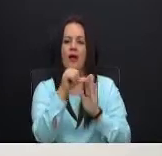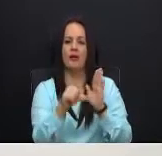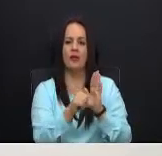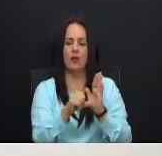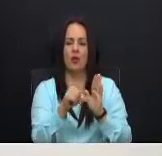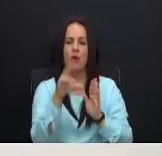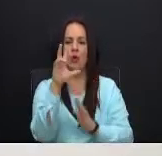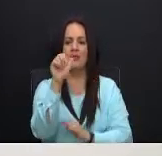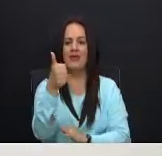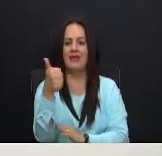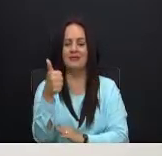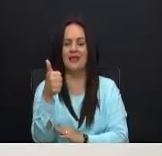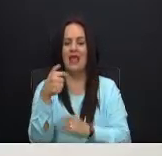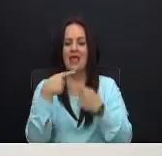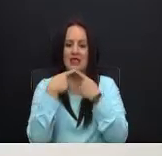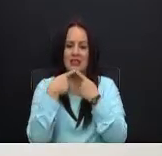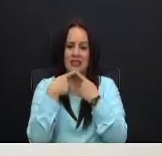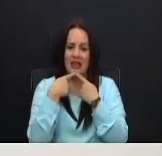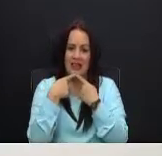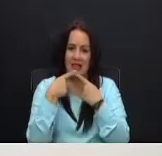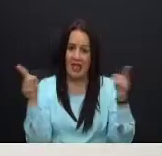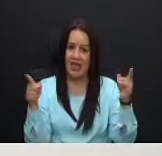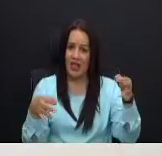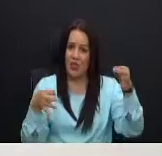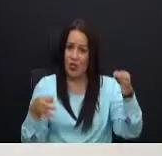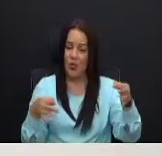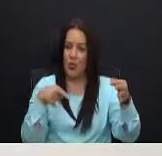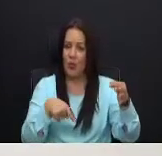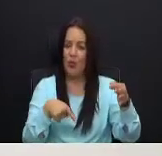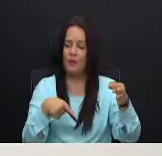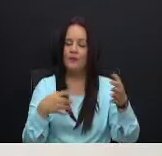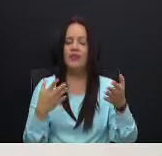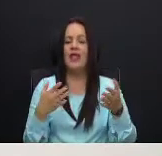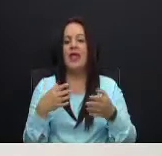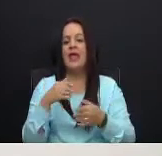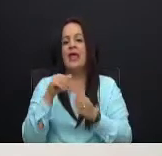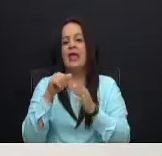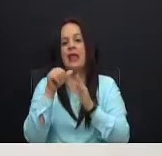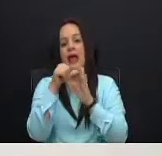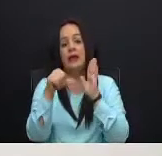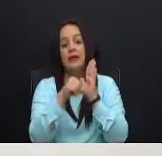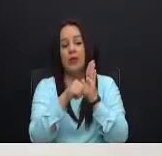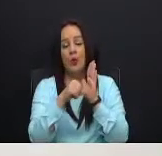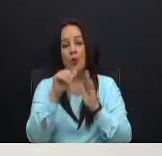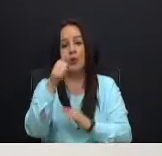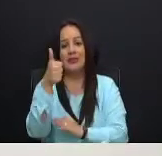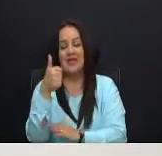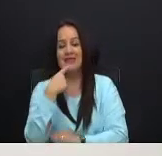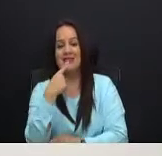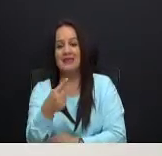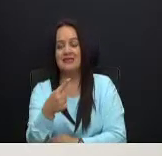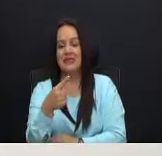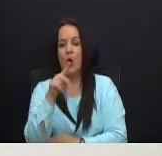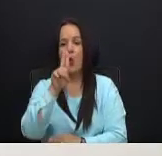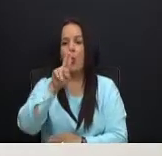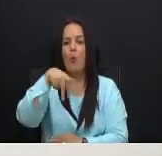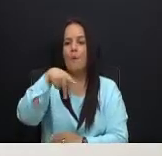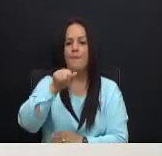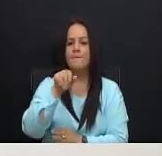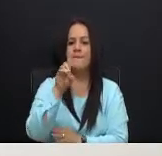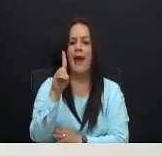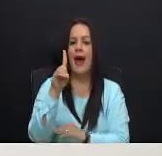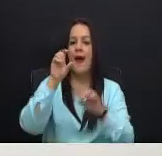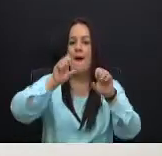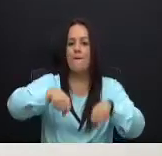del desafortunado decreto. Ese artículo 10 dice que la UPAD puede